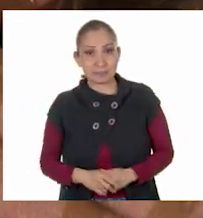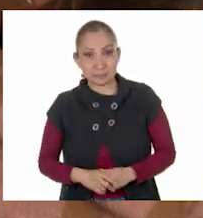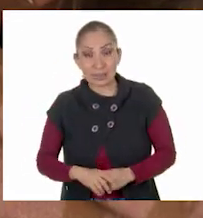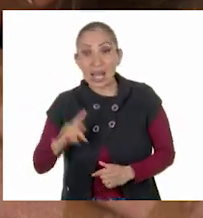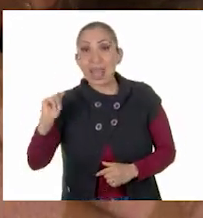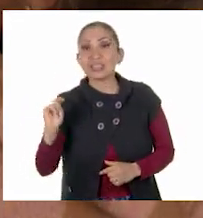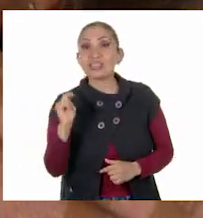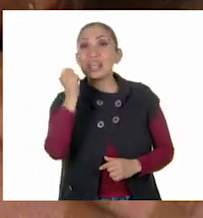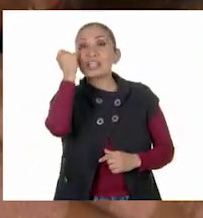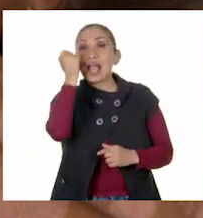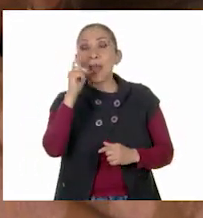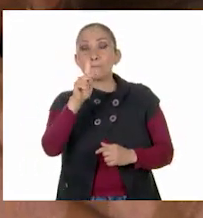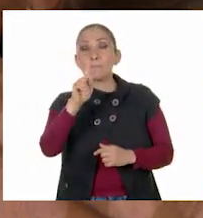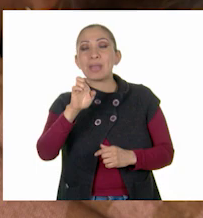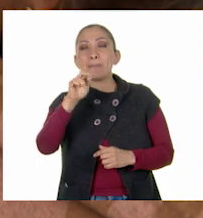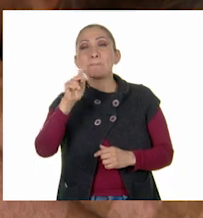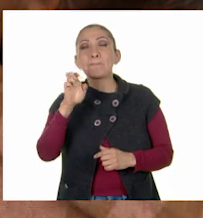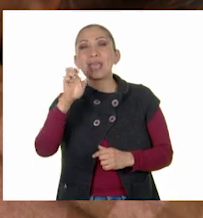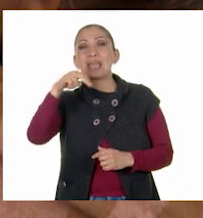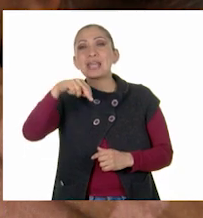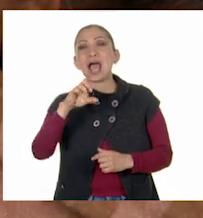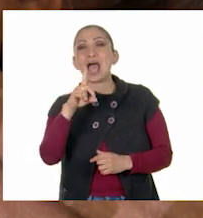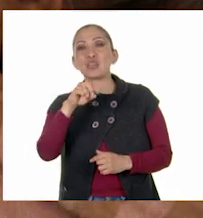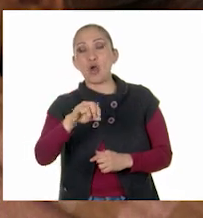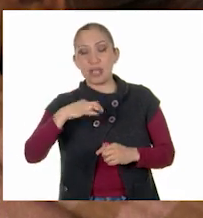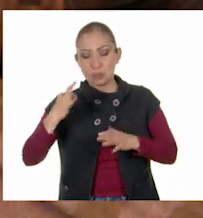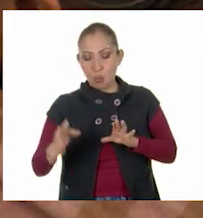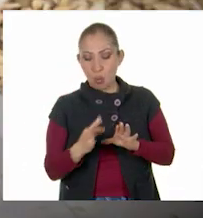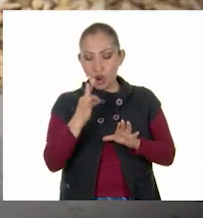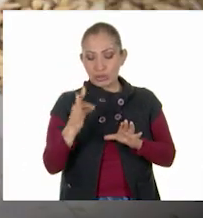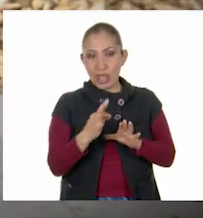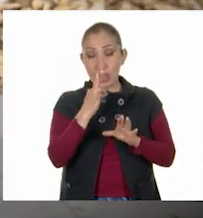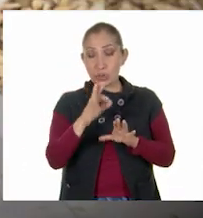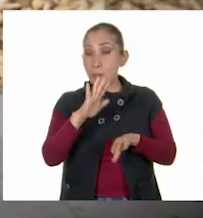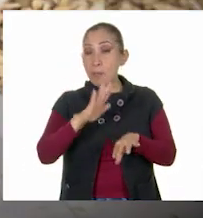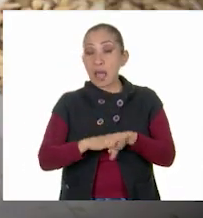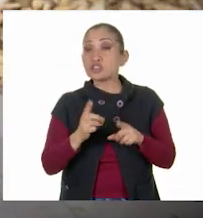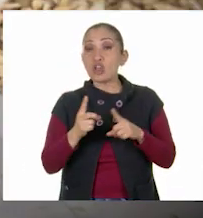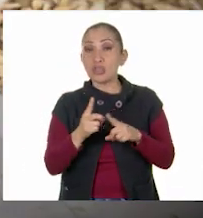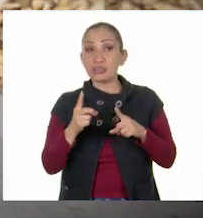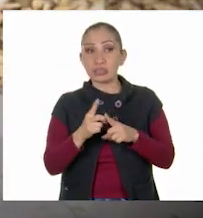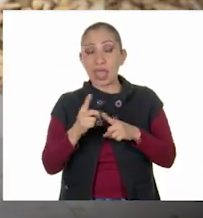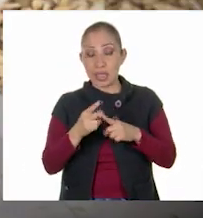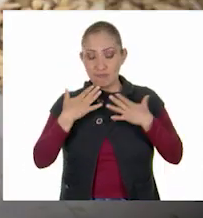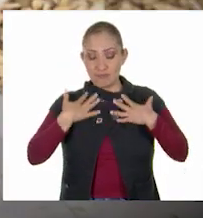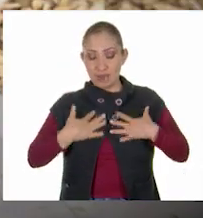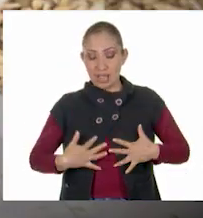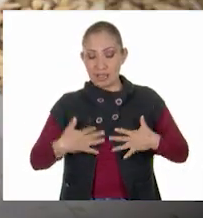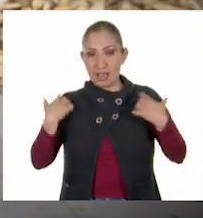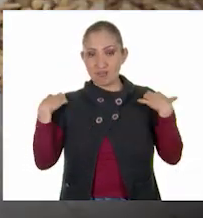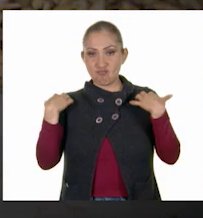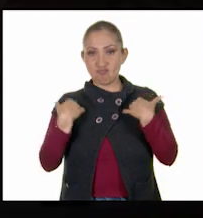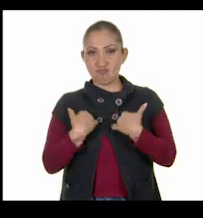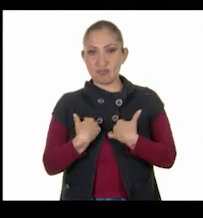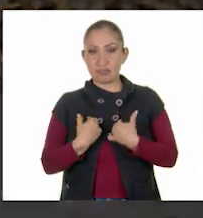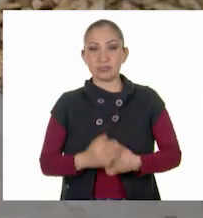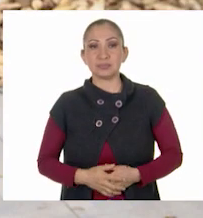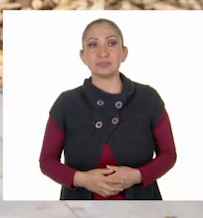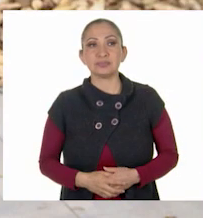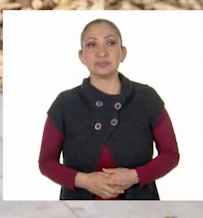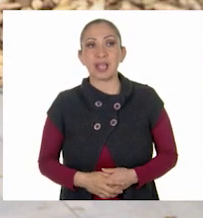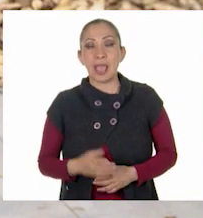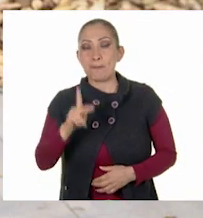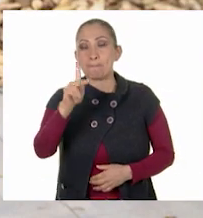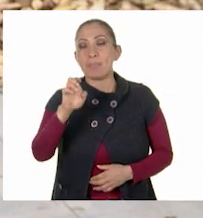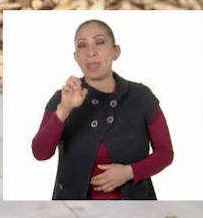la técnica del pepenado. Es el bordado que se lleva principalmente en la parte frontal de las blusas. Es